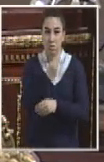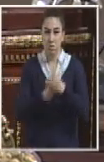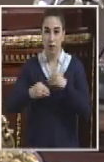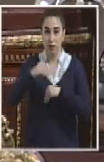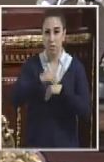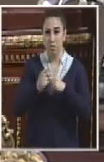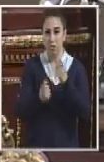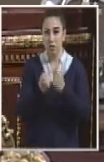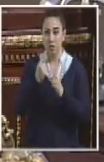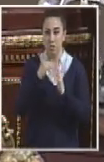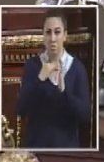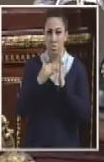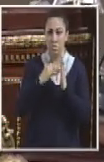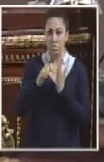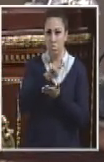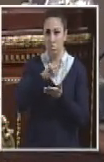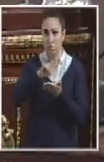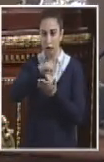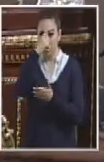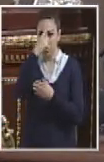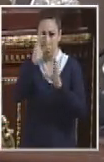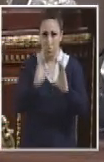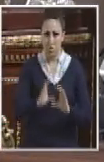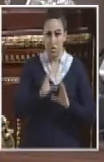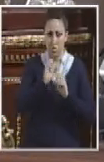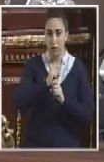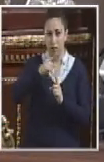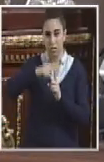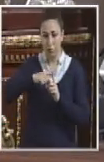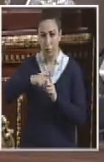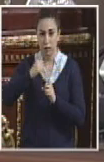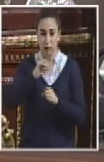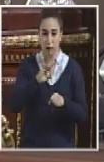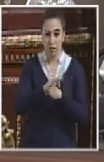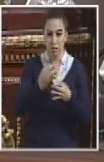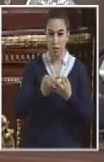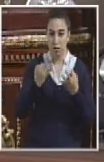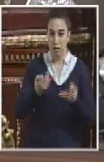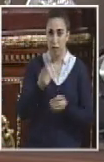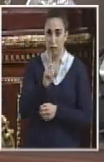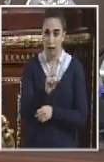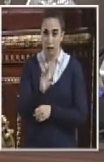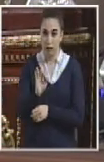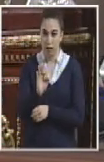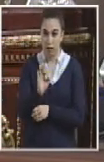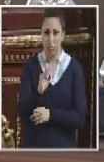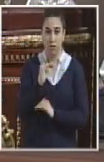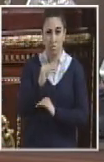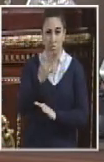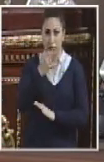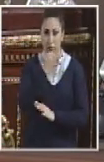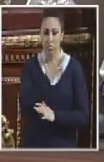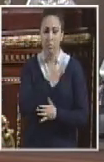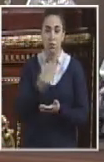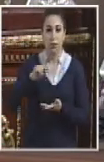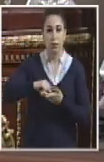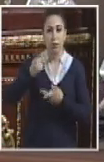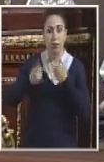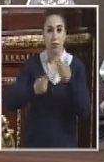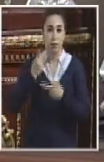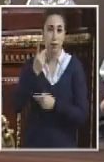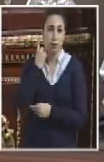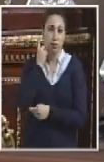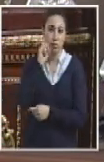adicionan diversas disposiciones de la Ley Ambiental de Protección a la Tierra en el Distrito Federal, se concede el uso de la tribuna a